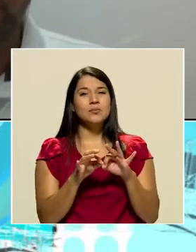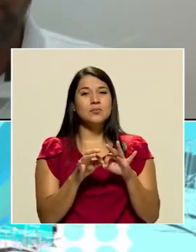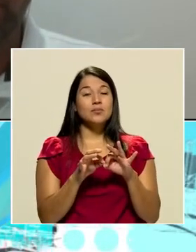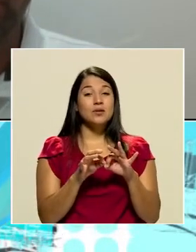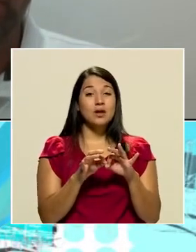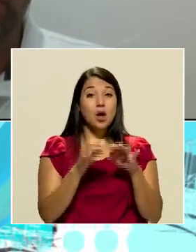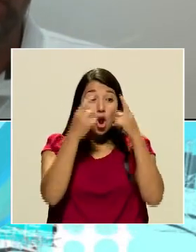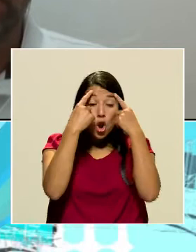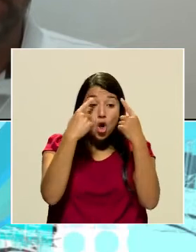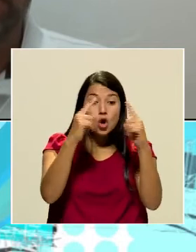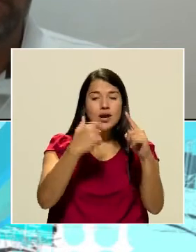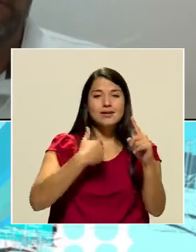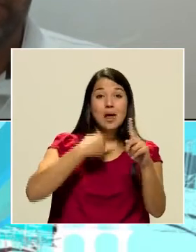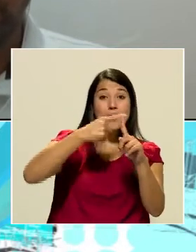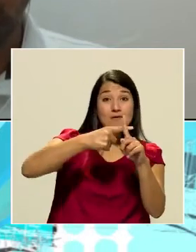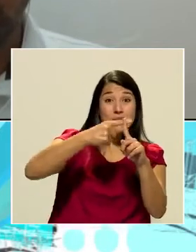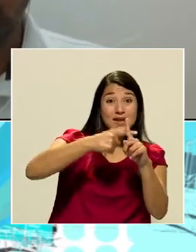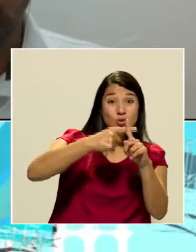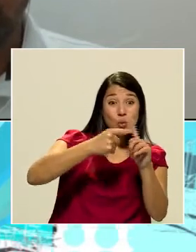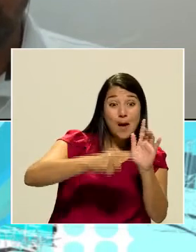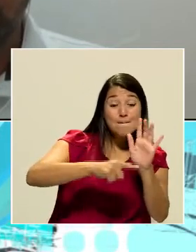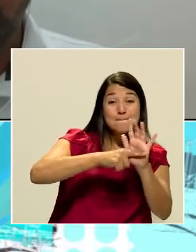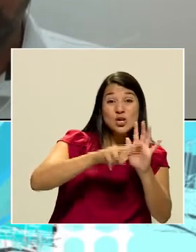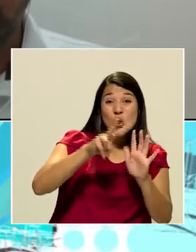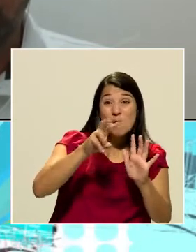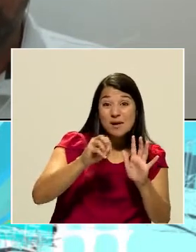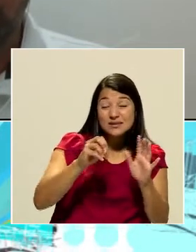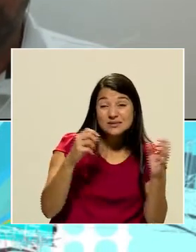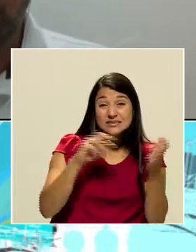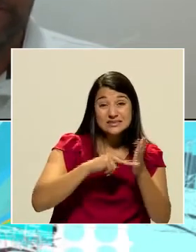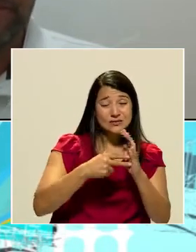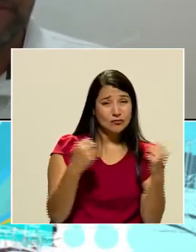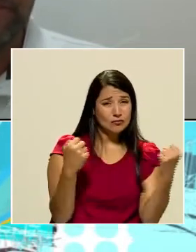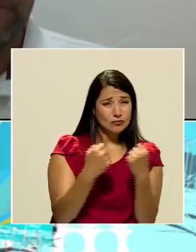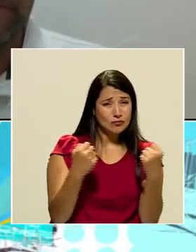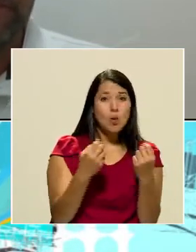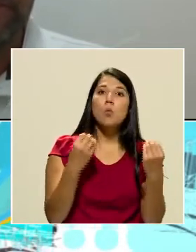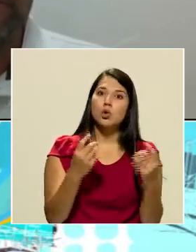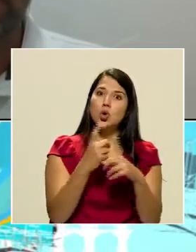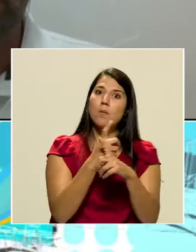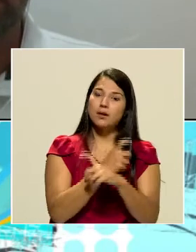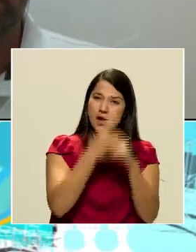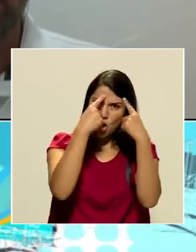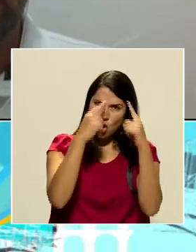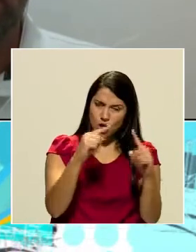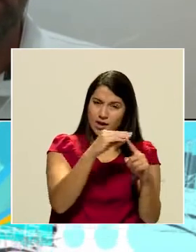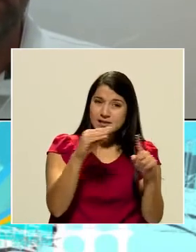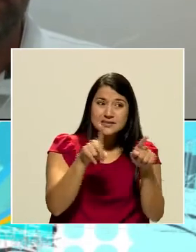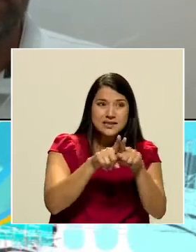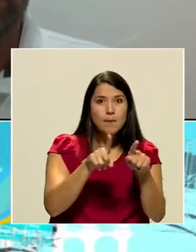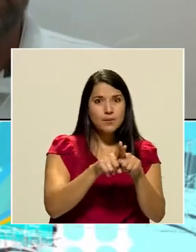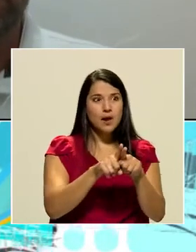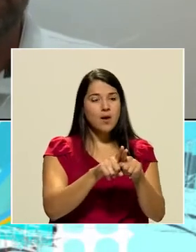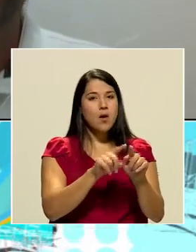Alcanzar una temperatura de menos 20 grados es algo bien complicado de hacer y de mantener la cadena de